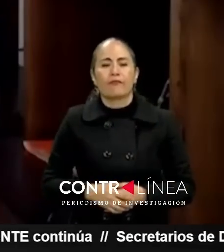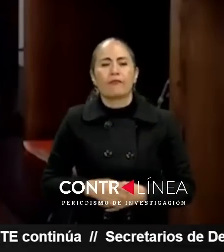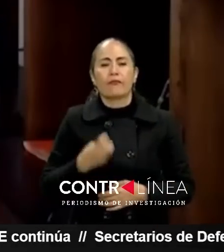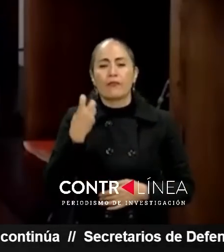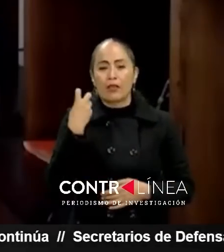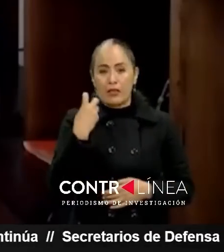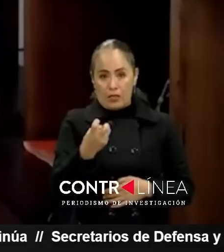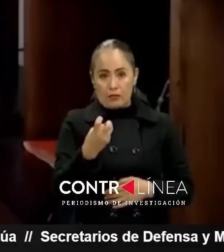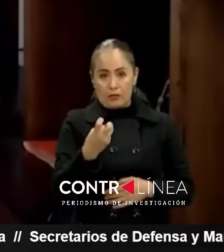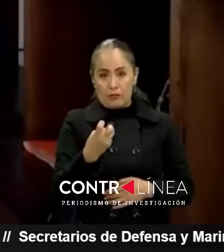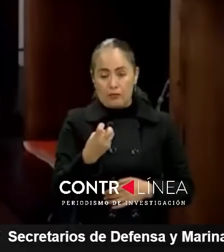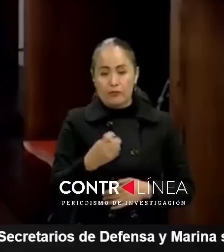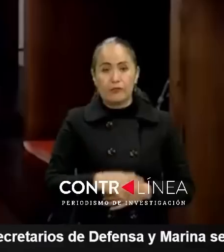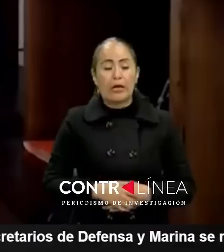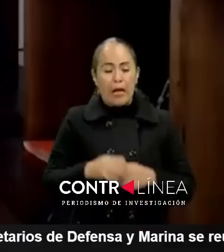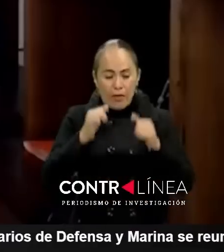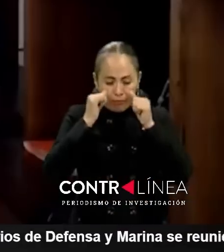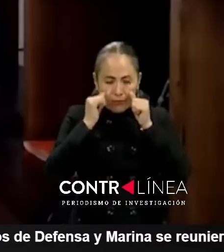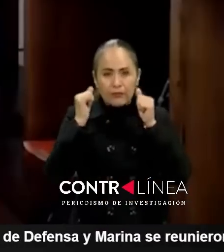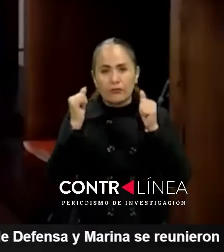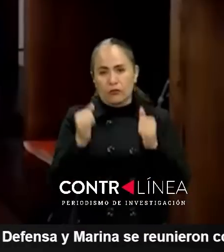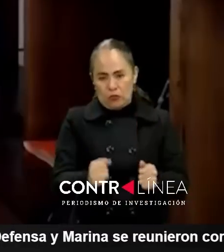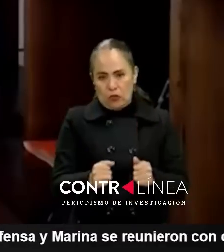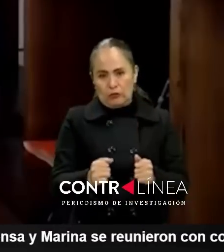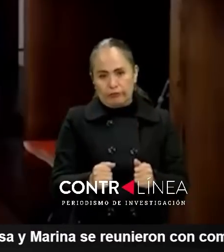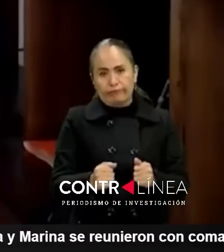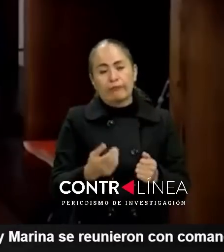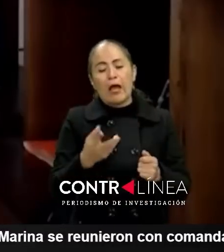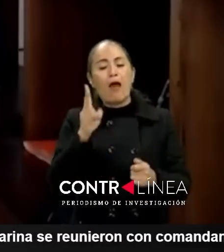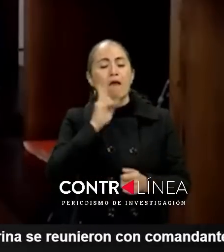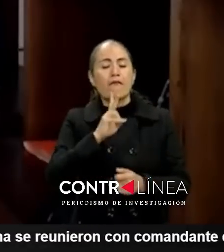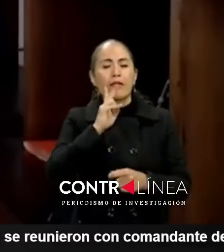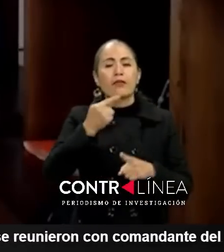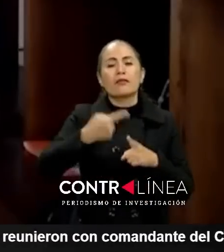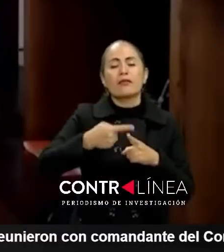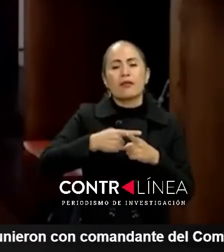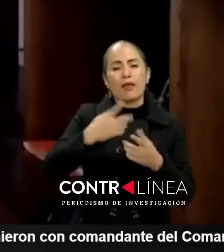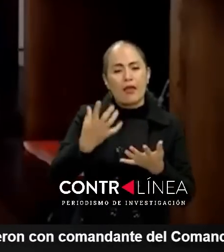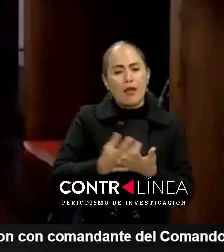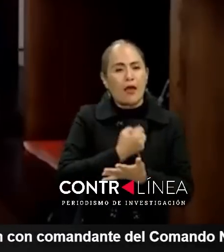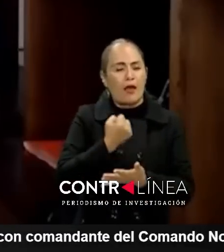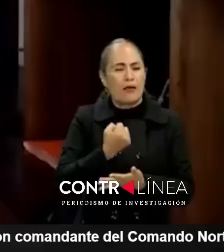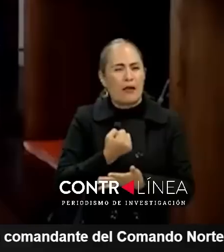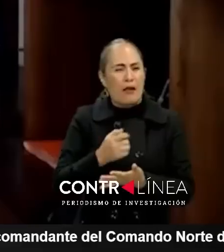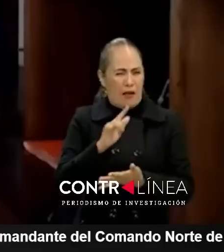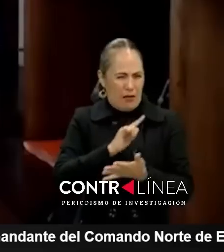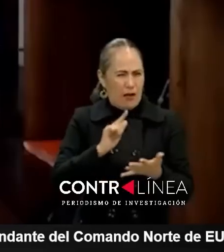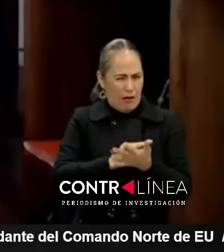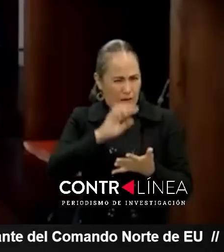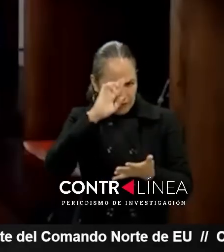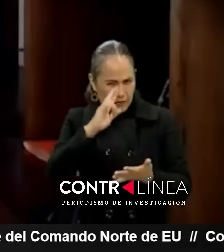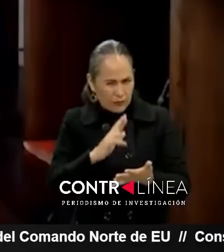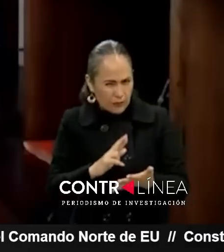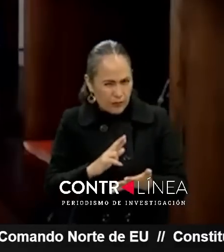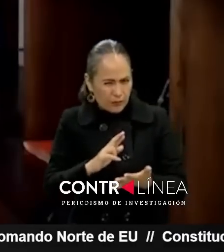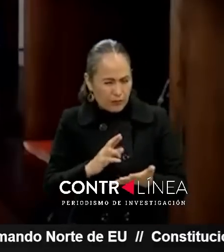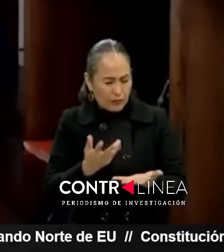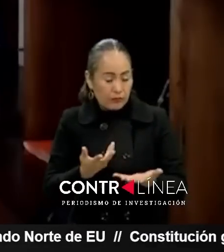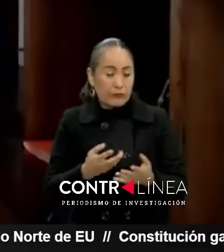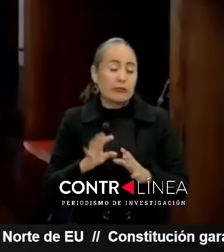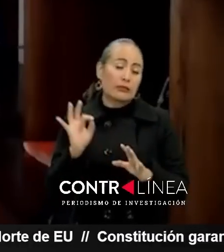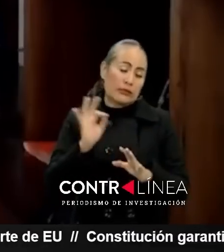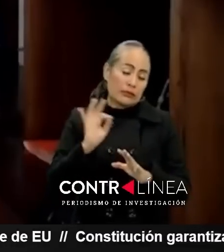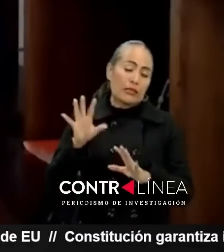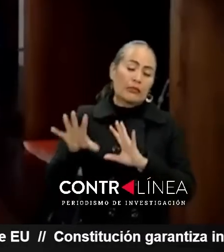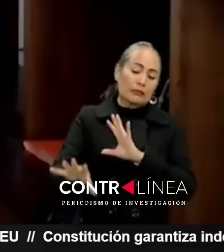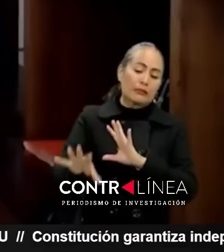tensión innecesaria en la legitimidad de los resultados, por supuesto en perjuicio a quienes resulten electos, pero